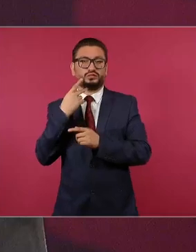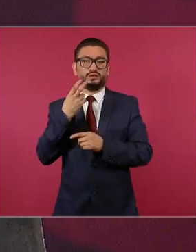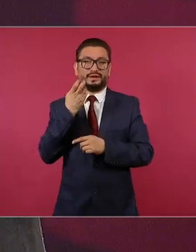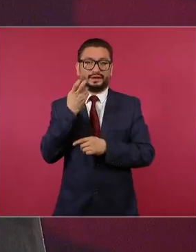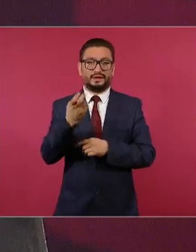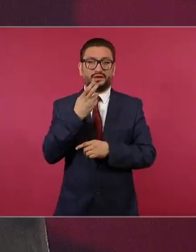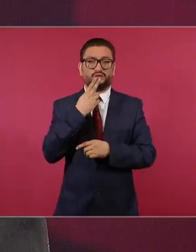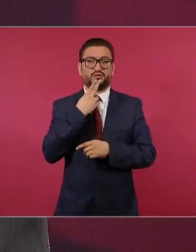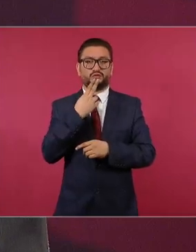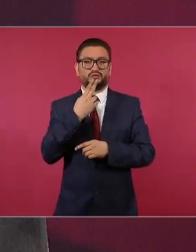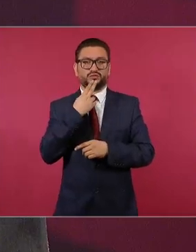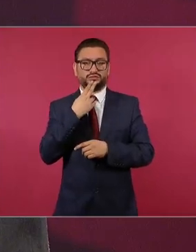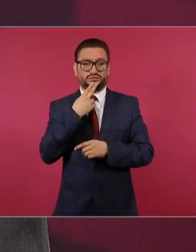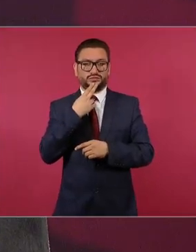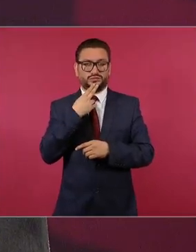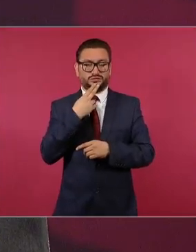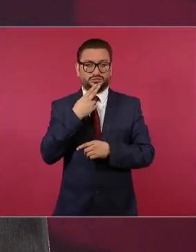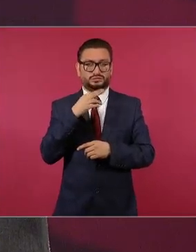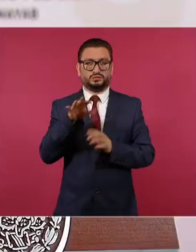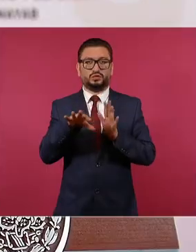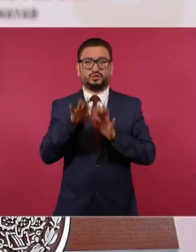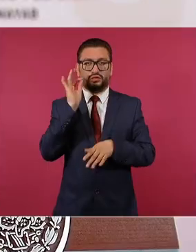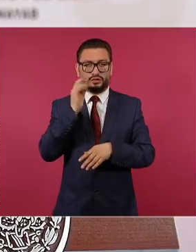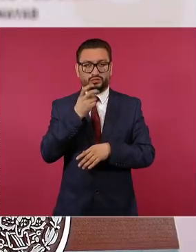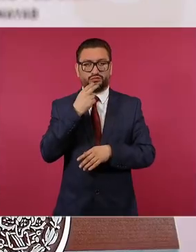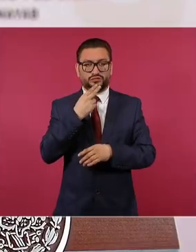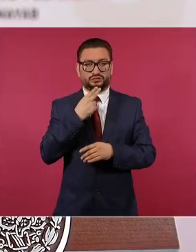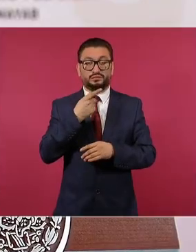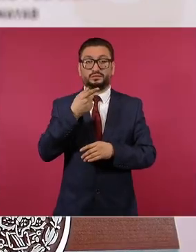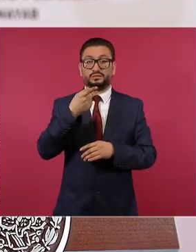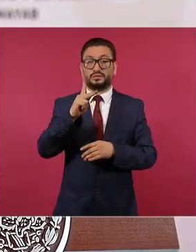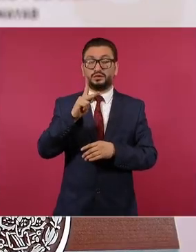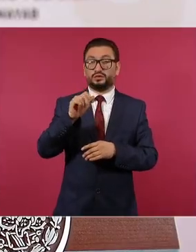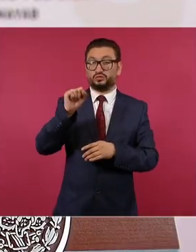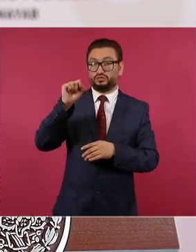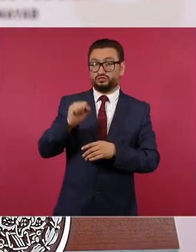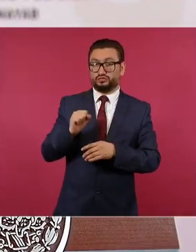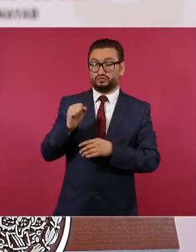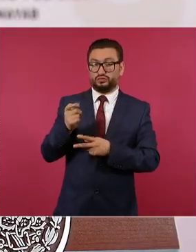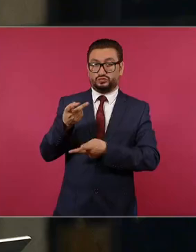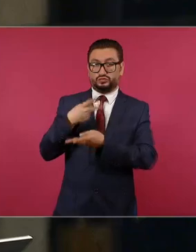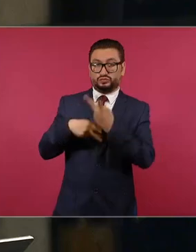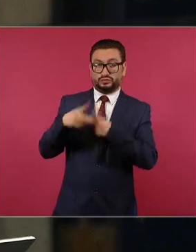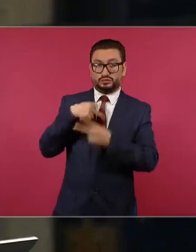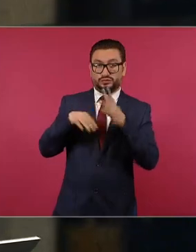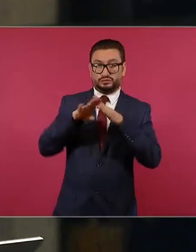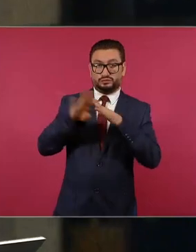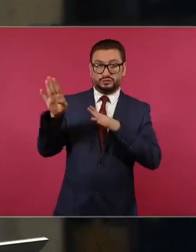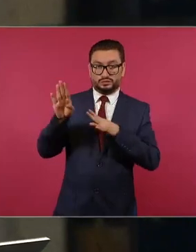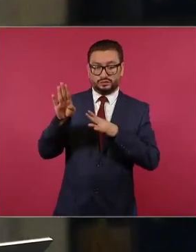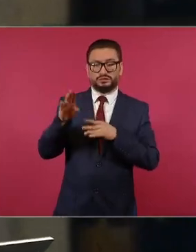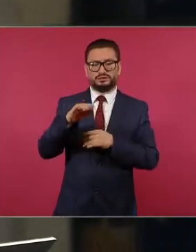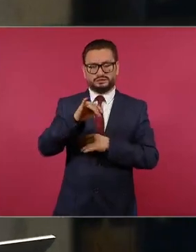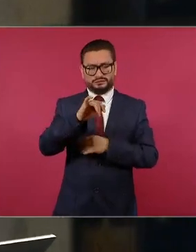utilizan eso. Pero siguen entrando desde el sur y, como usted dice, hay muchos…